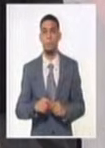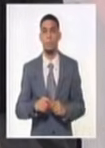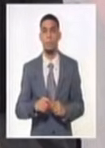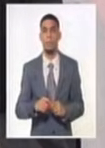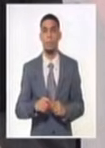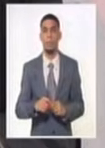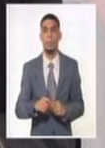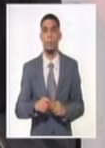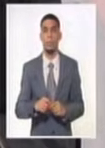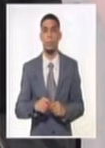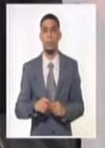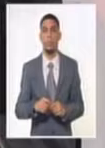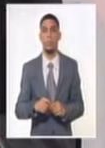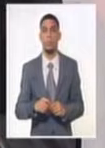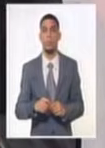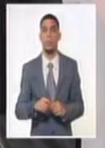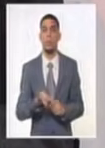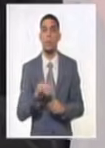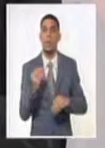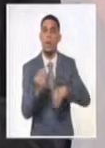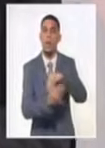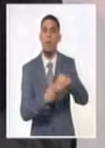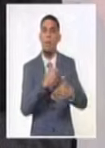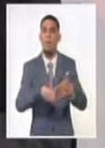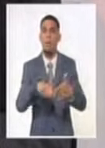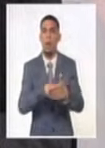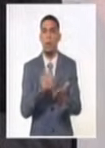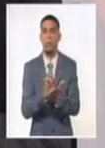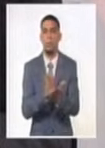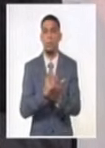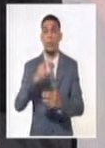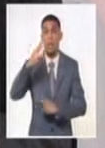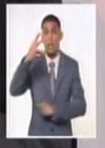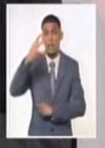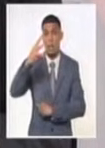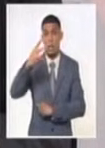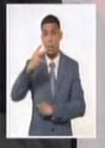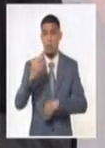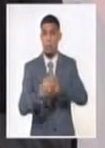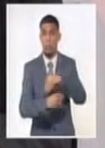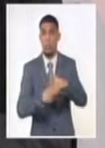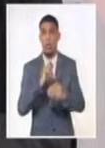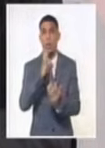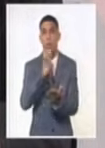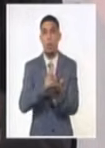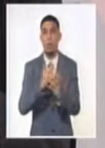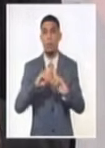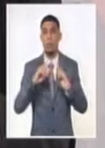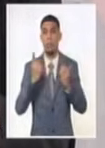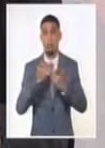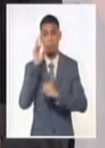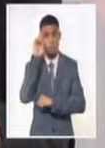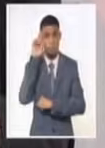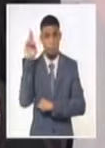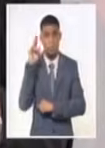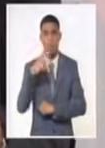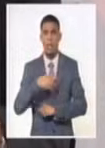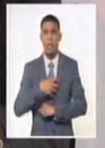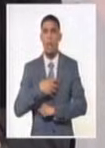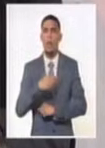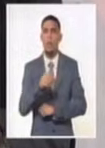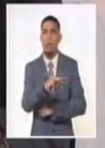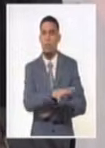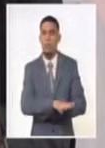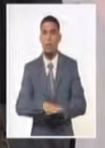de los planes de estudio. Bueno, el tercer perfeccionamiento, por ejemplo, en la educación general, que tiene una base científica